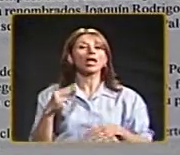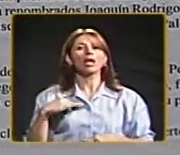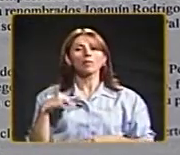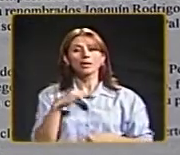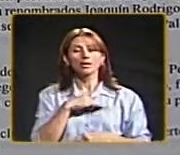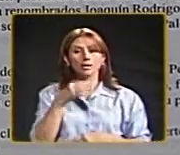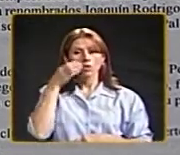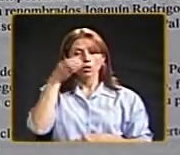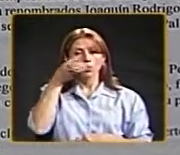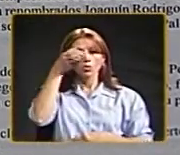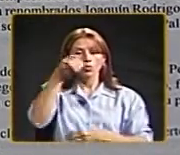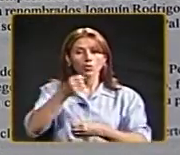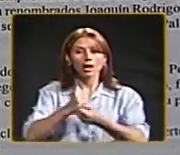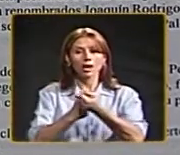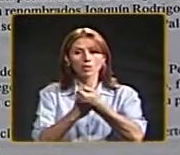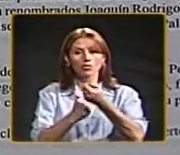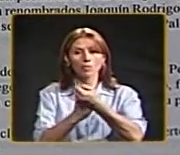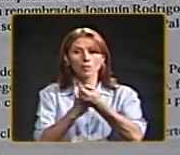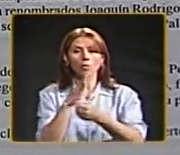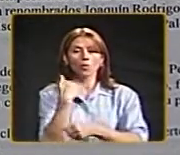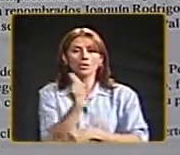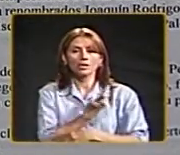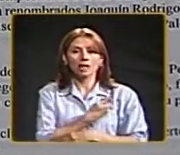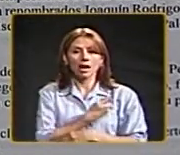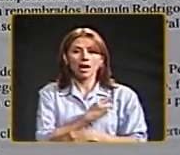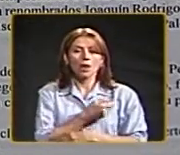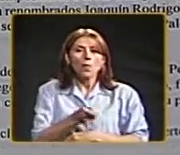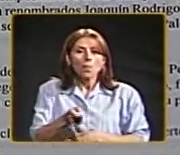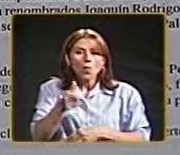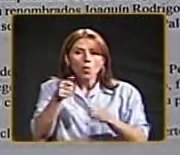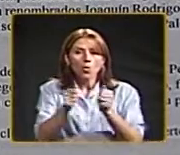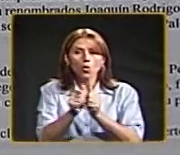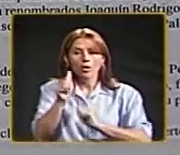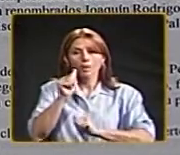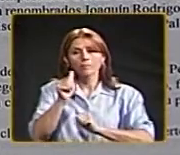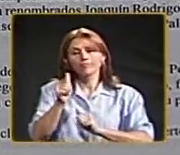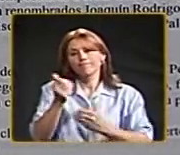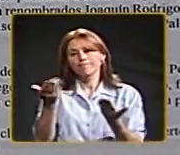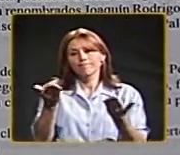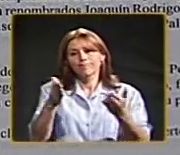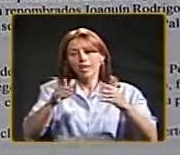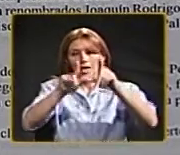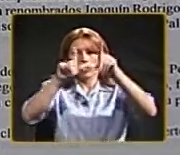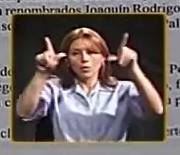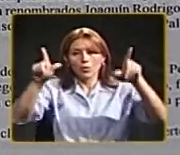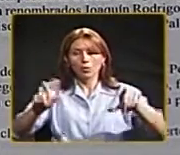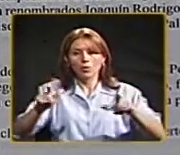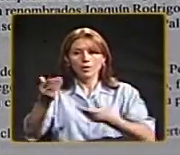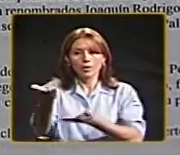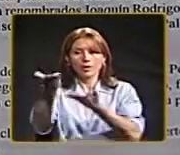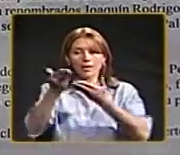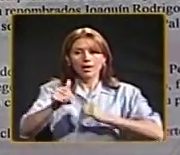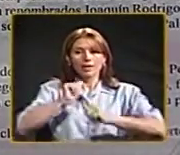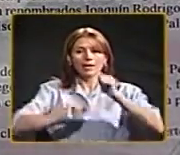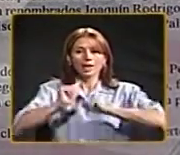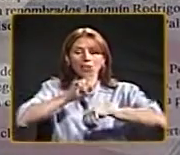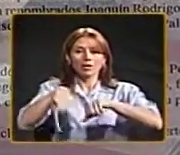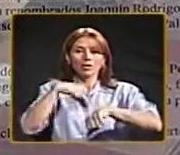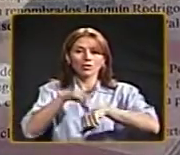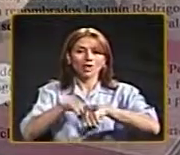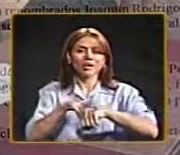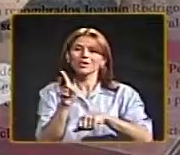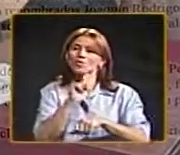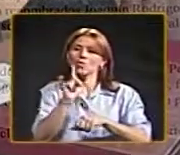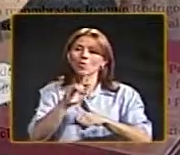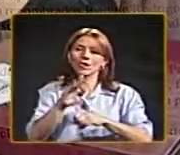Cultura pues nos apoya un poco con el Teatro Nacional, ¿verdad? No todo el apoyo que deseáramos,